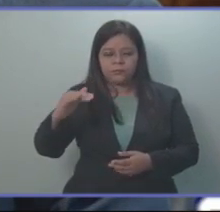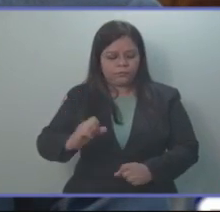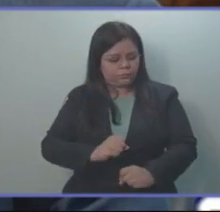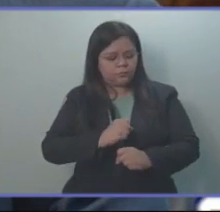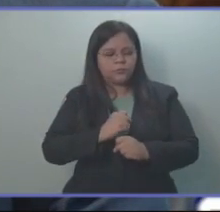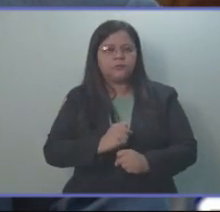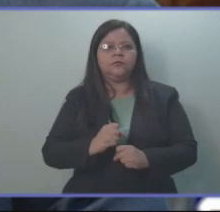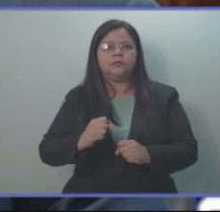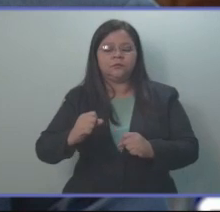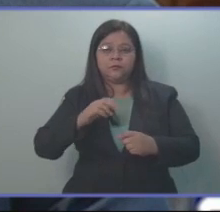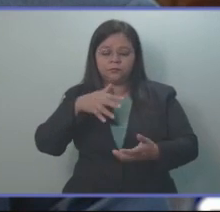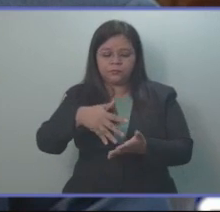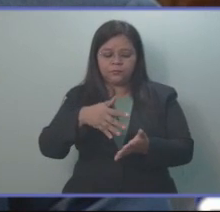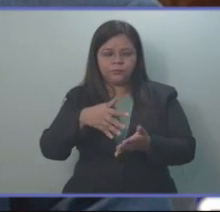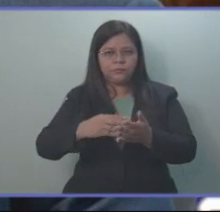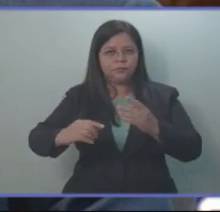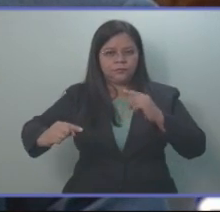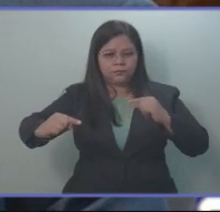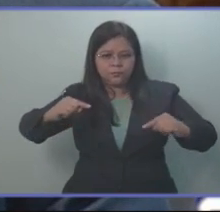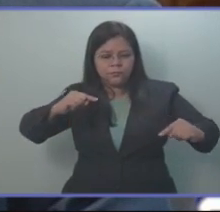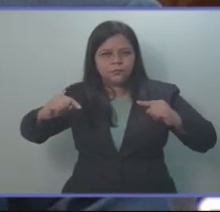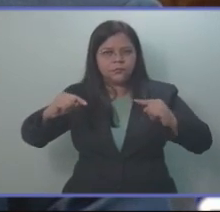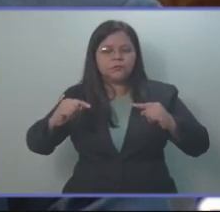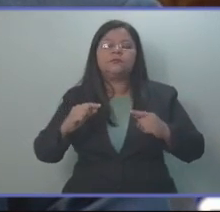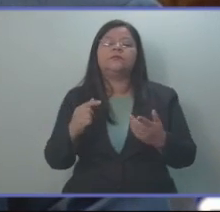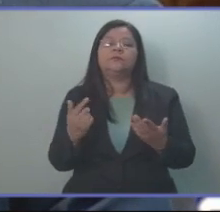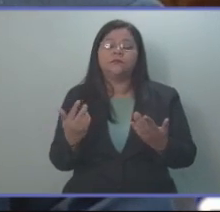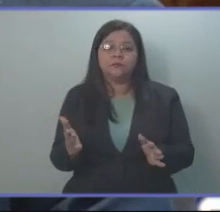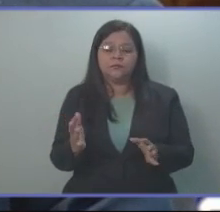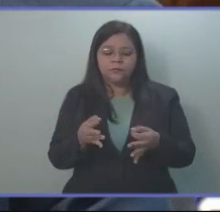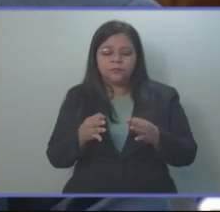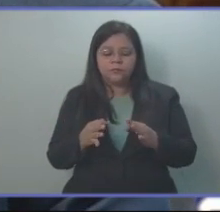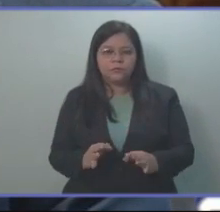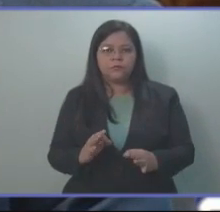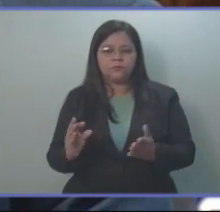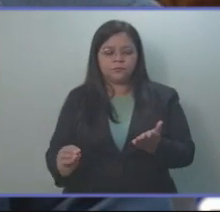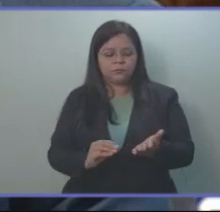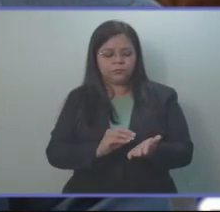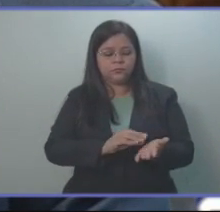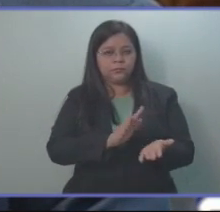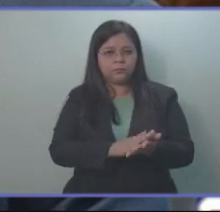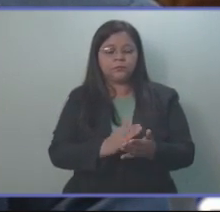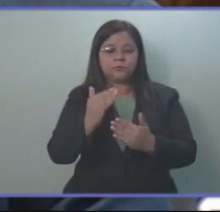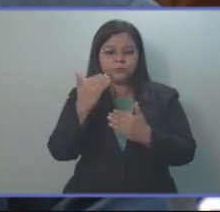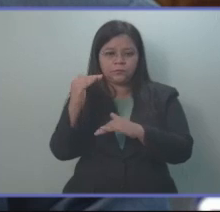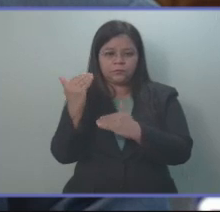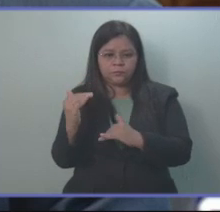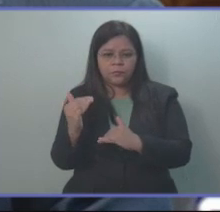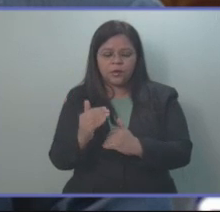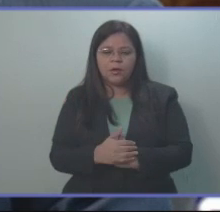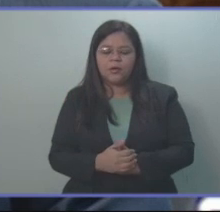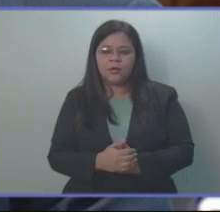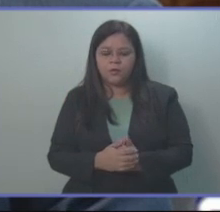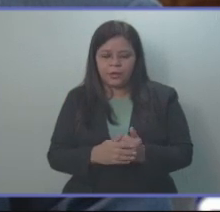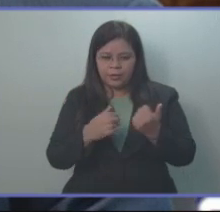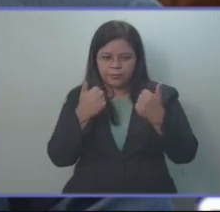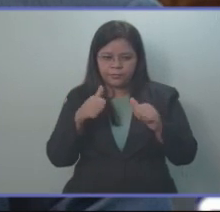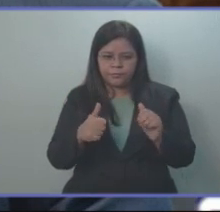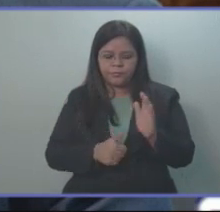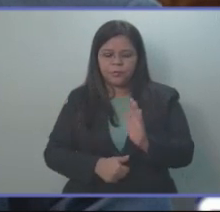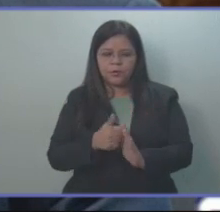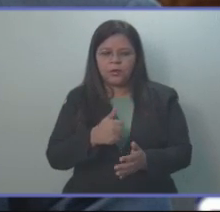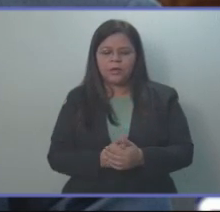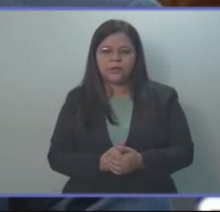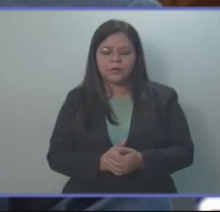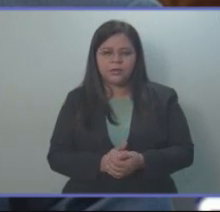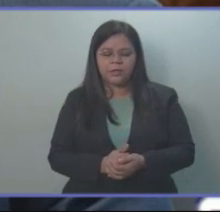la soberanía reside en el pueblo, que la ejerce en la forma prescrita y dentro de los límites de esta, el territorio de la